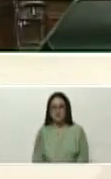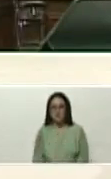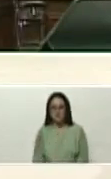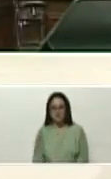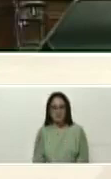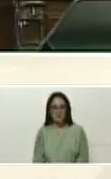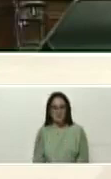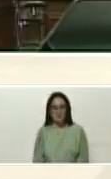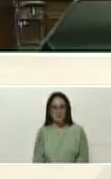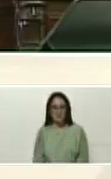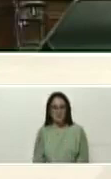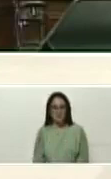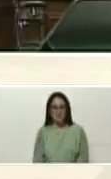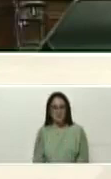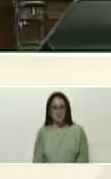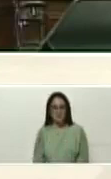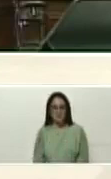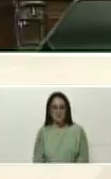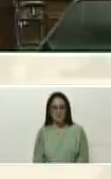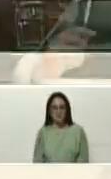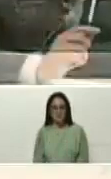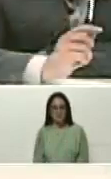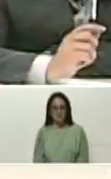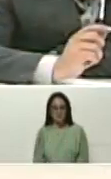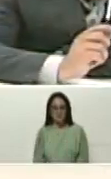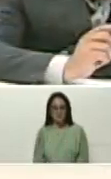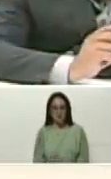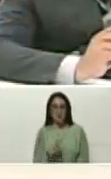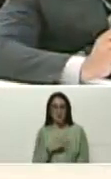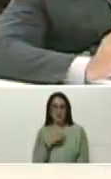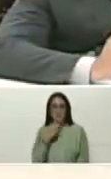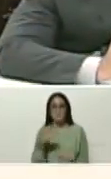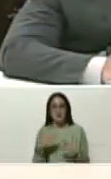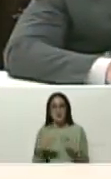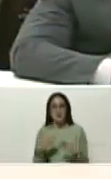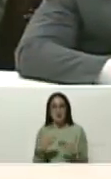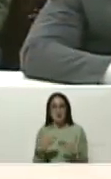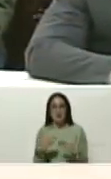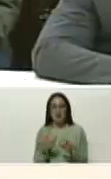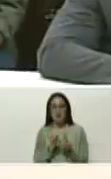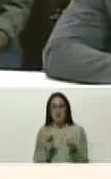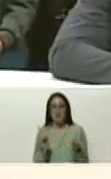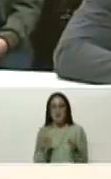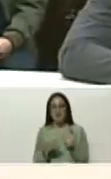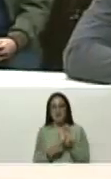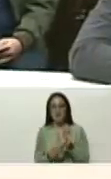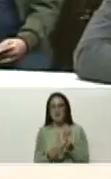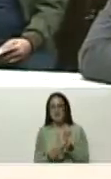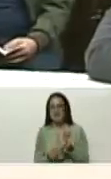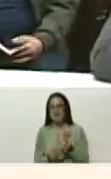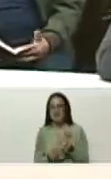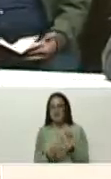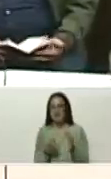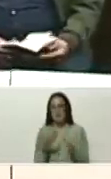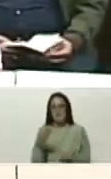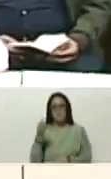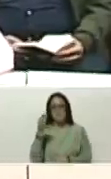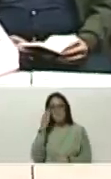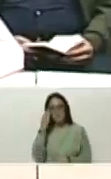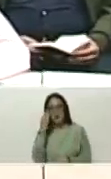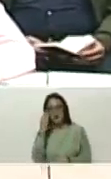una ruptura. No es que quisimos mejorar la democracia burguesa representativa y ponerle un parche por aquí,